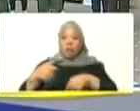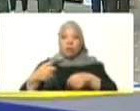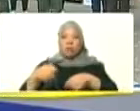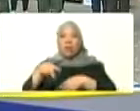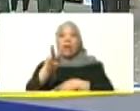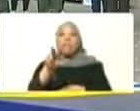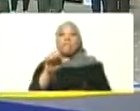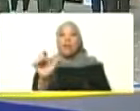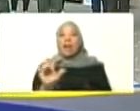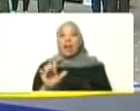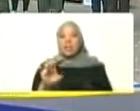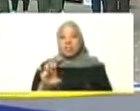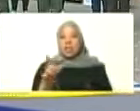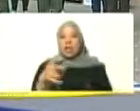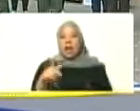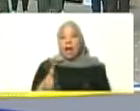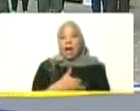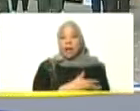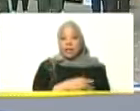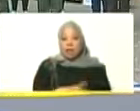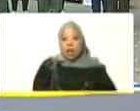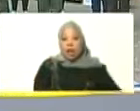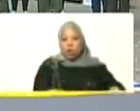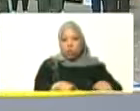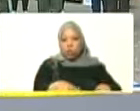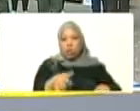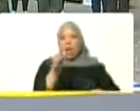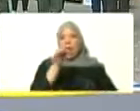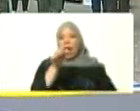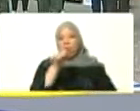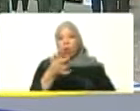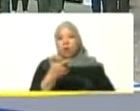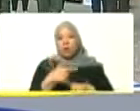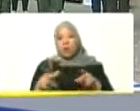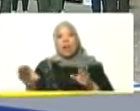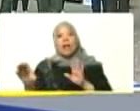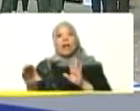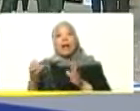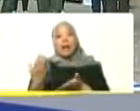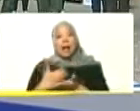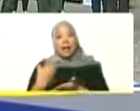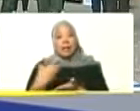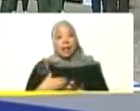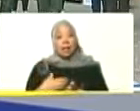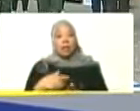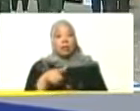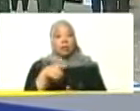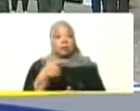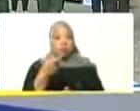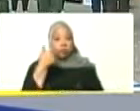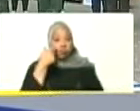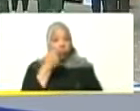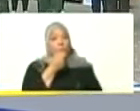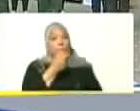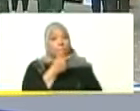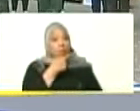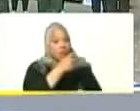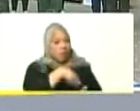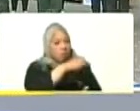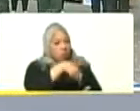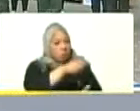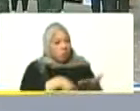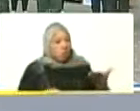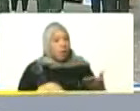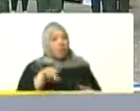laguna. La Laguna de Catia. Yo he leído unos escritos bien bonitos de José